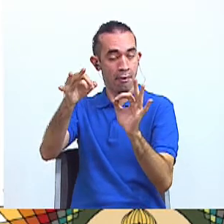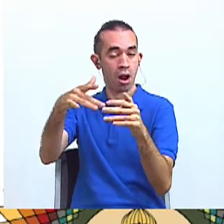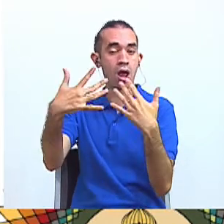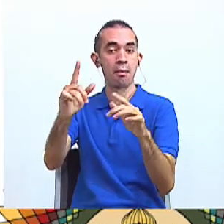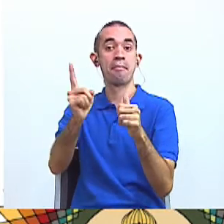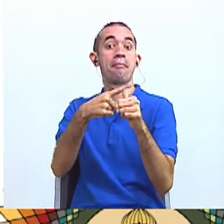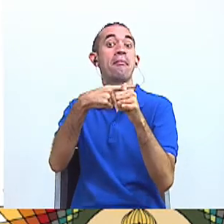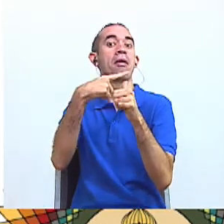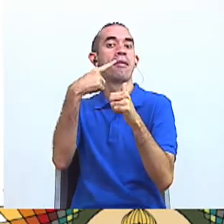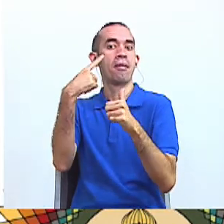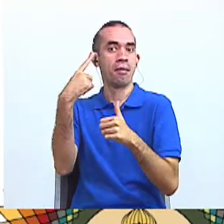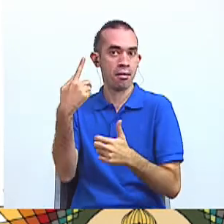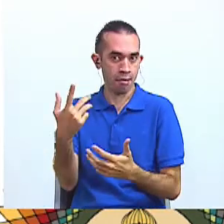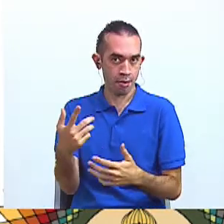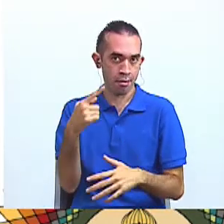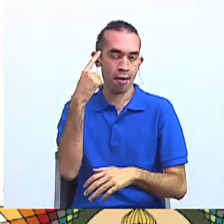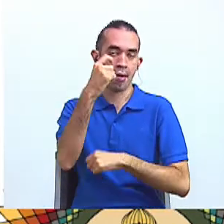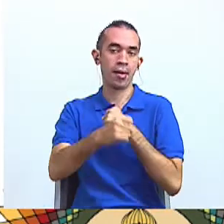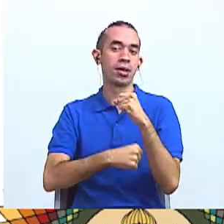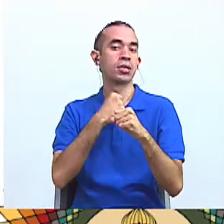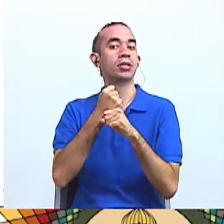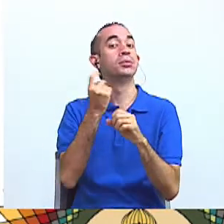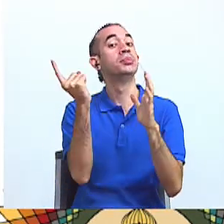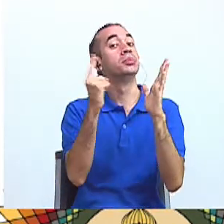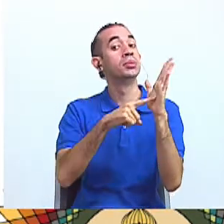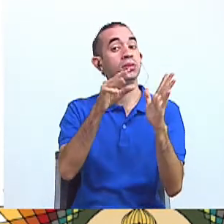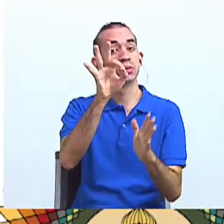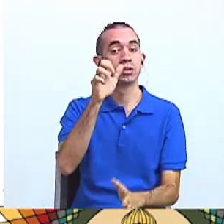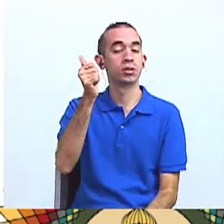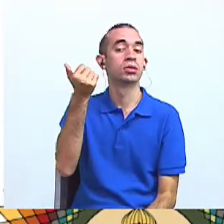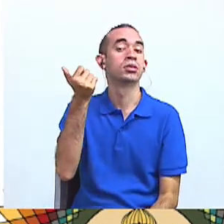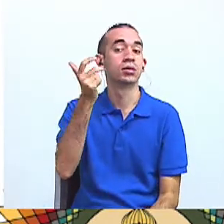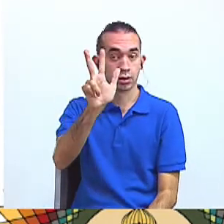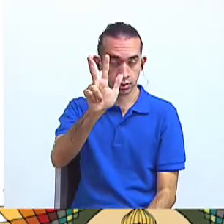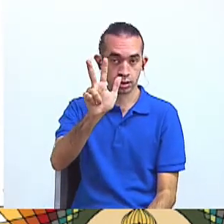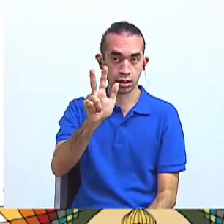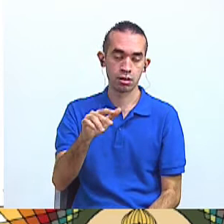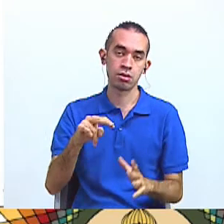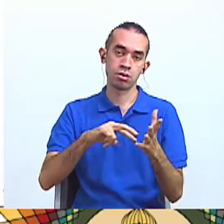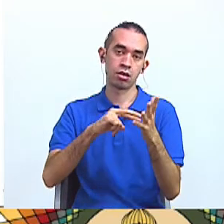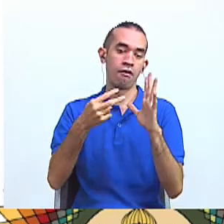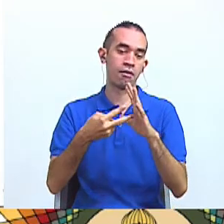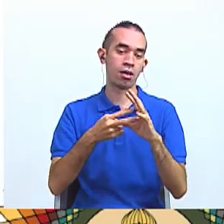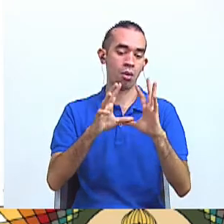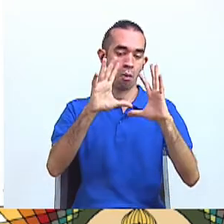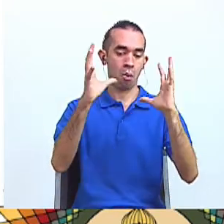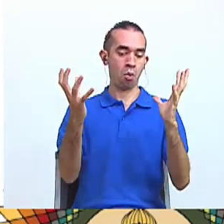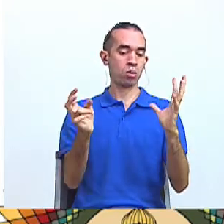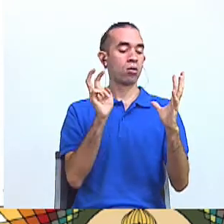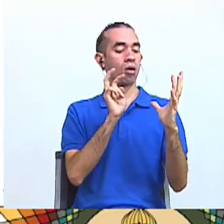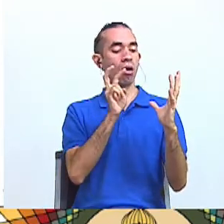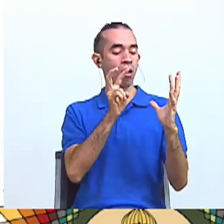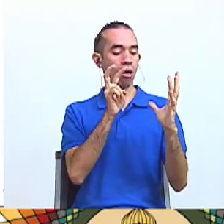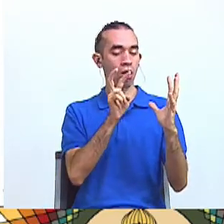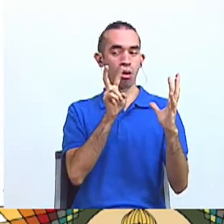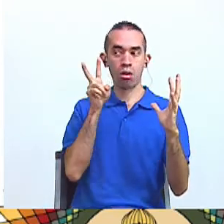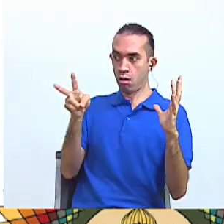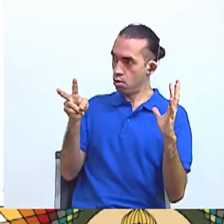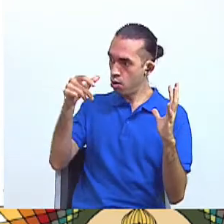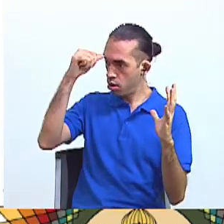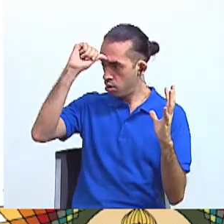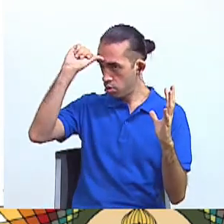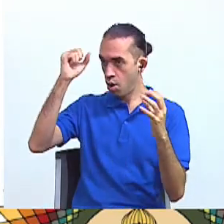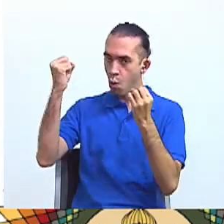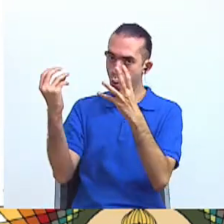¿sí?, en 1913, lo que permitió que el mundo mirara hacia la India, toda la producción